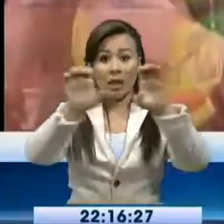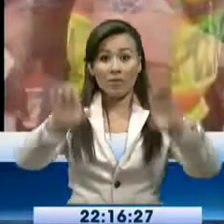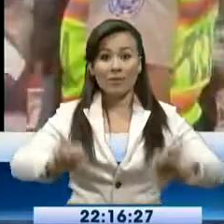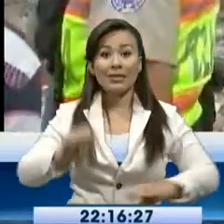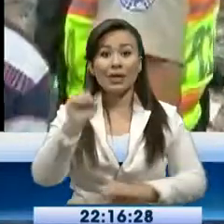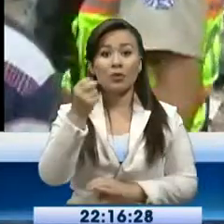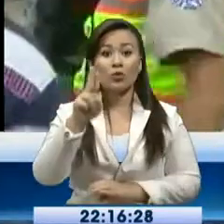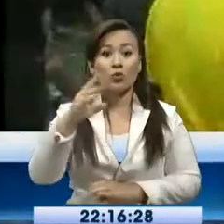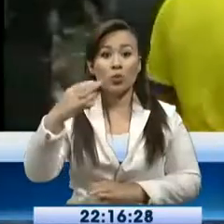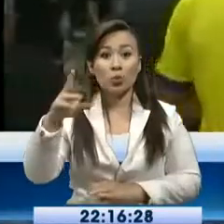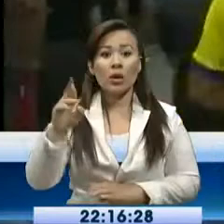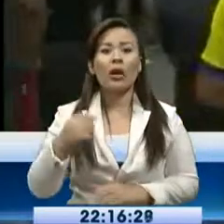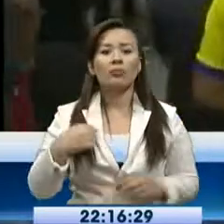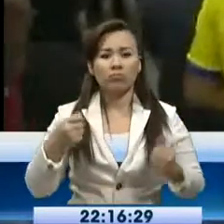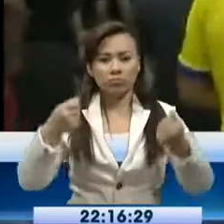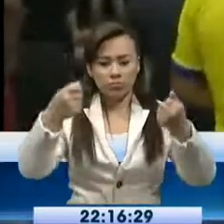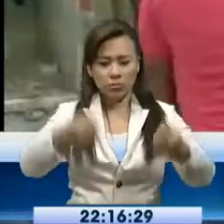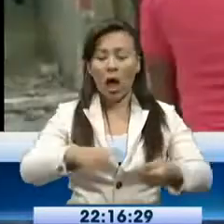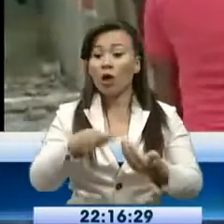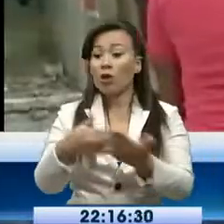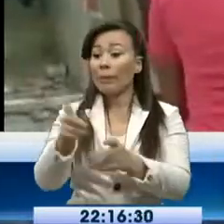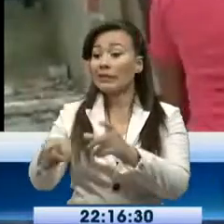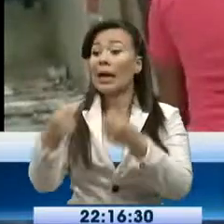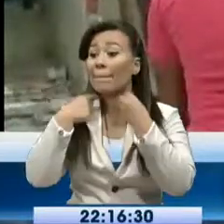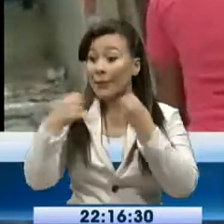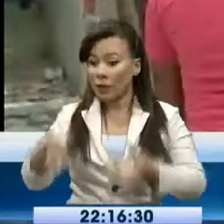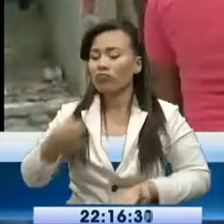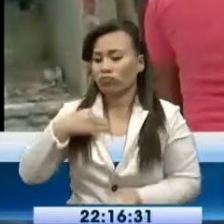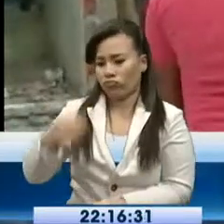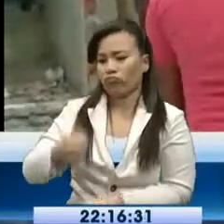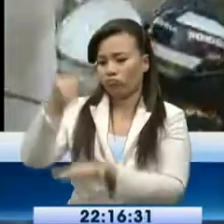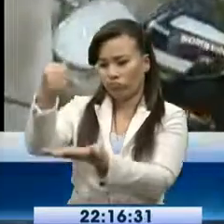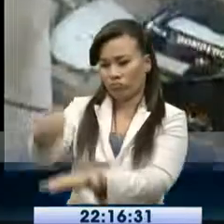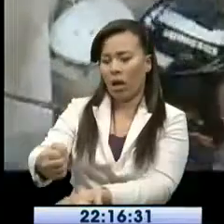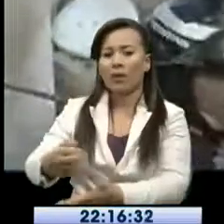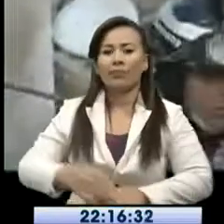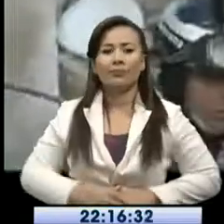comprometió a cubrir todas las pérdidas lo más pronto posible, informó Sofía Vintimilla.